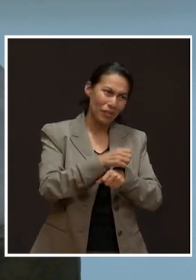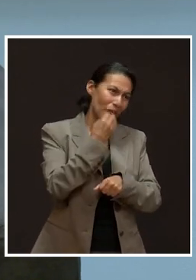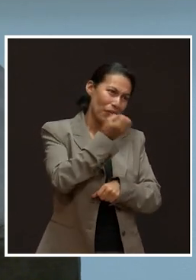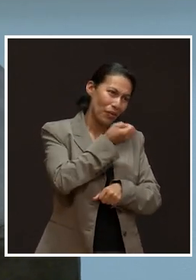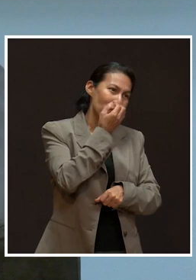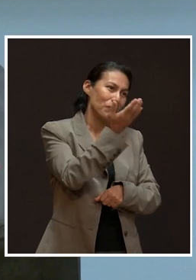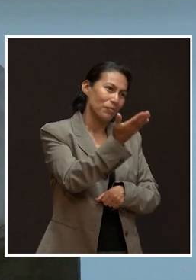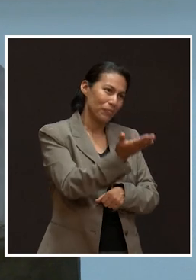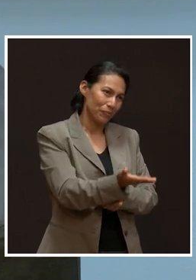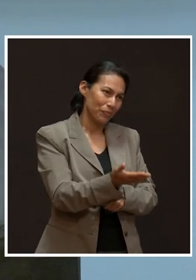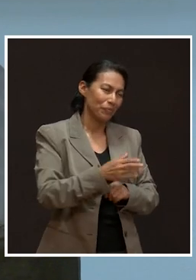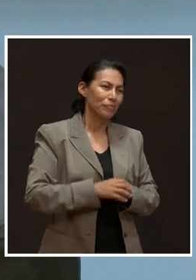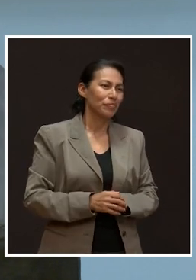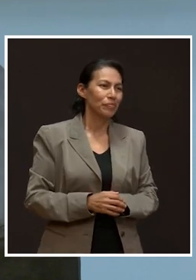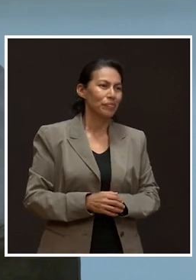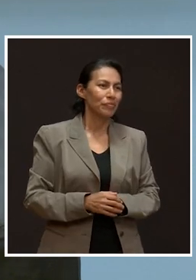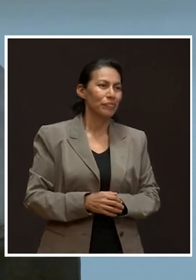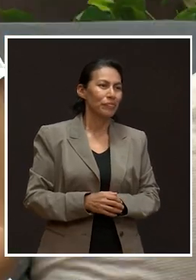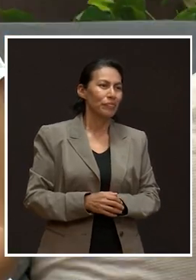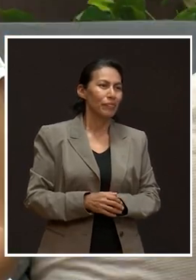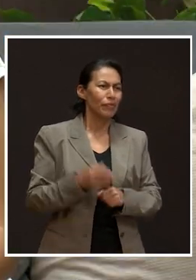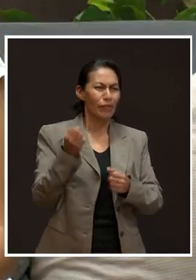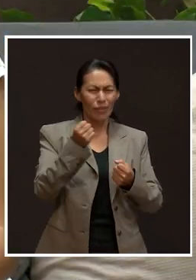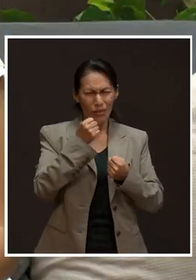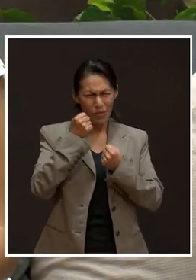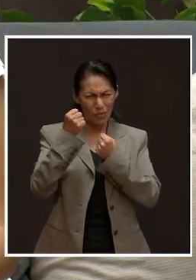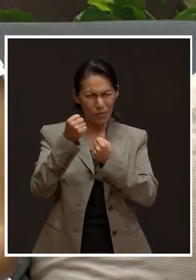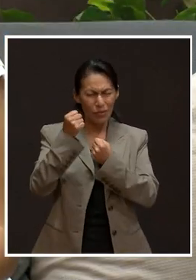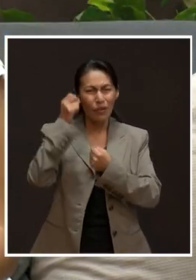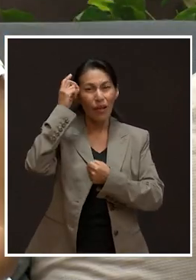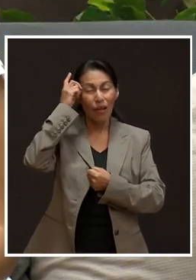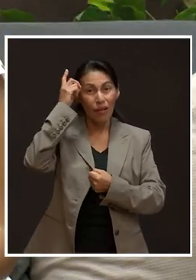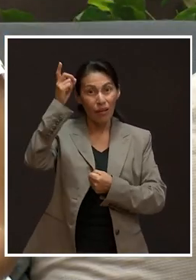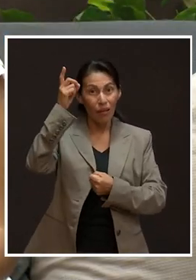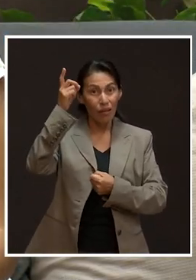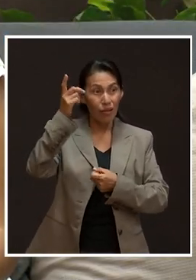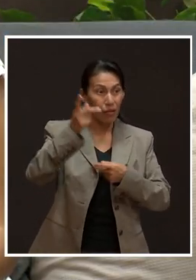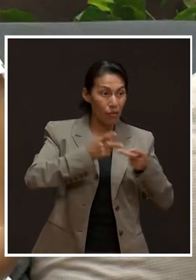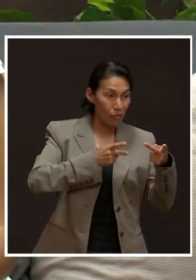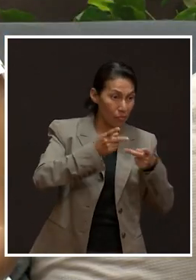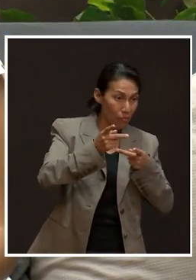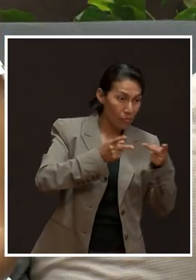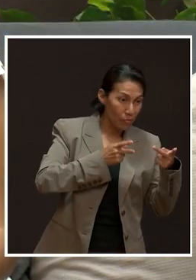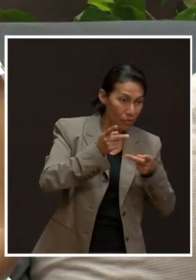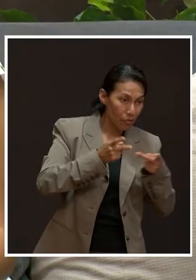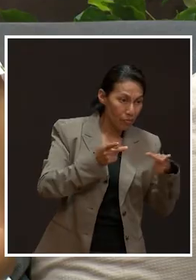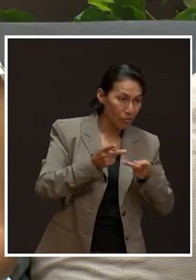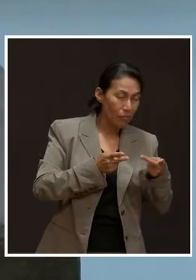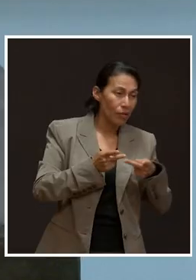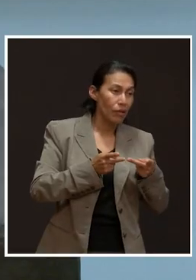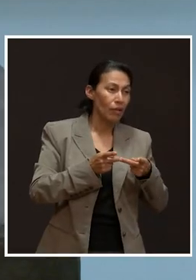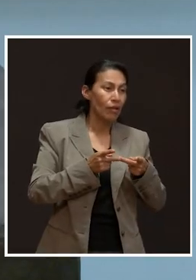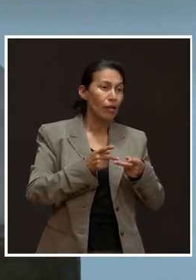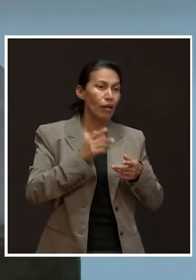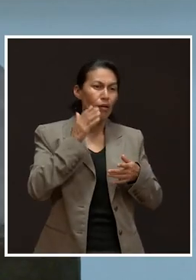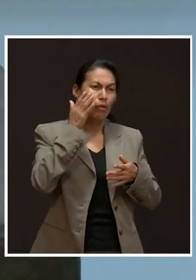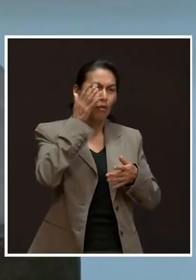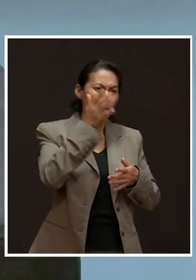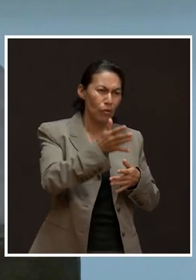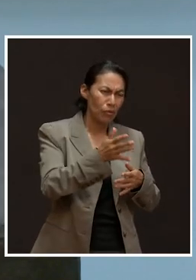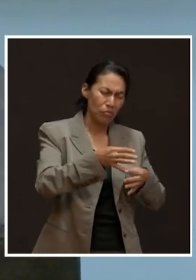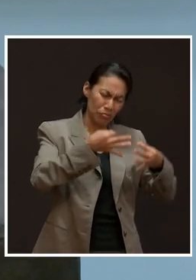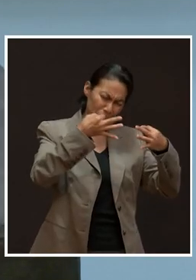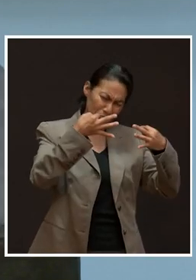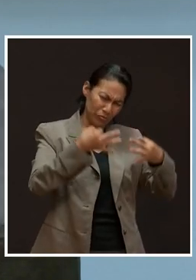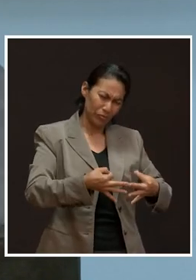Blanquita, ¿verdad? Todos los días. Estaremos orando durante esta semana por ti también. Porque sé que Dios te está